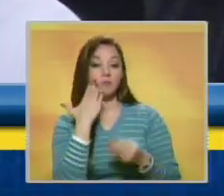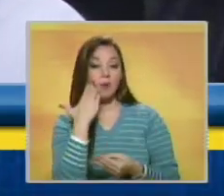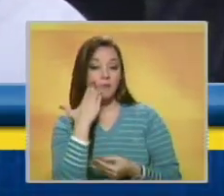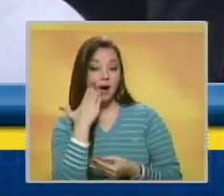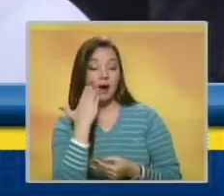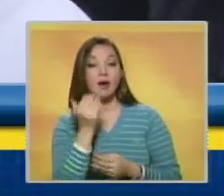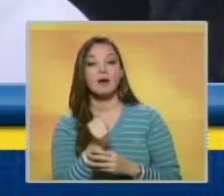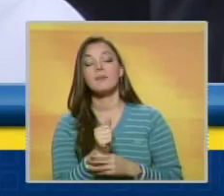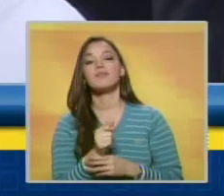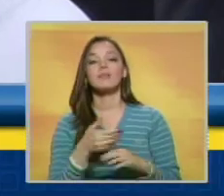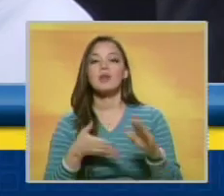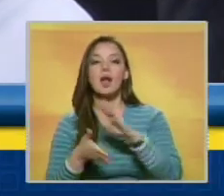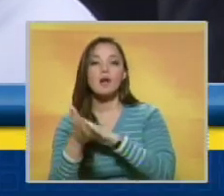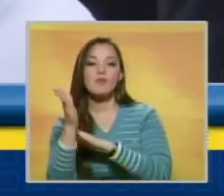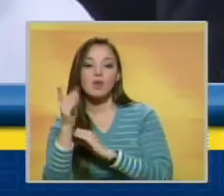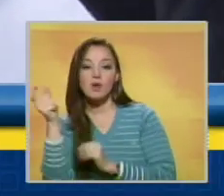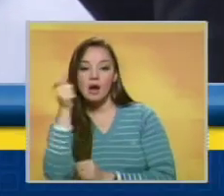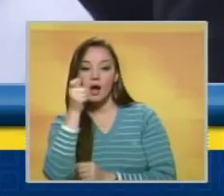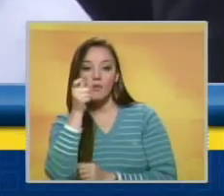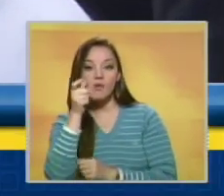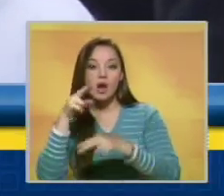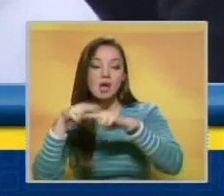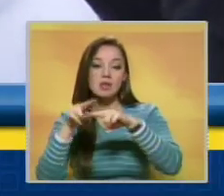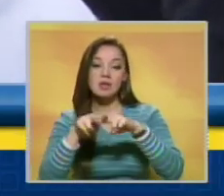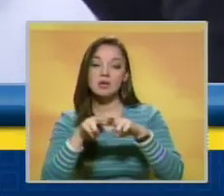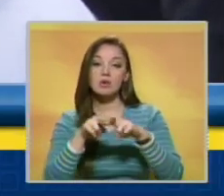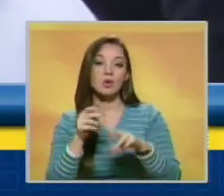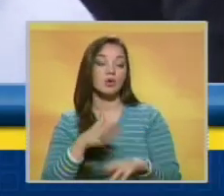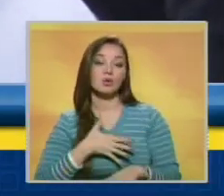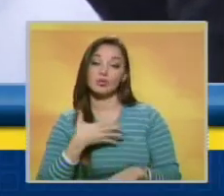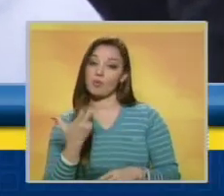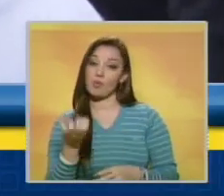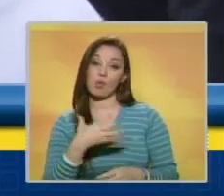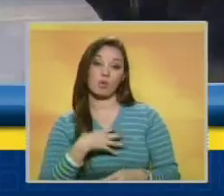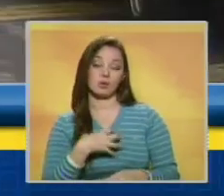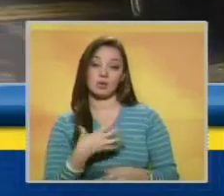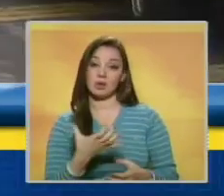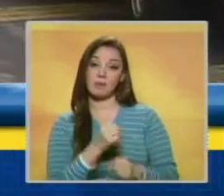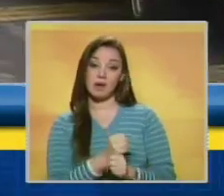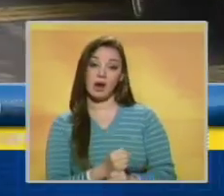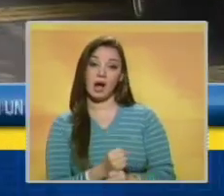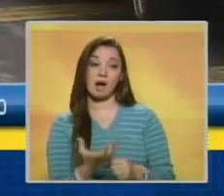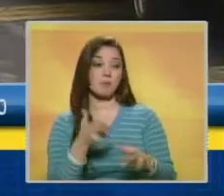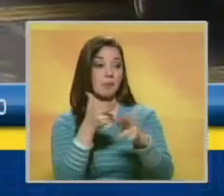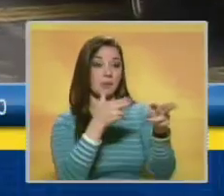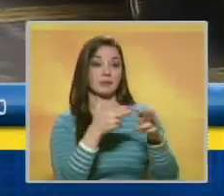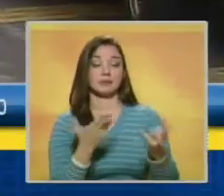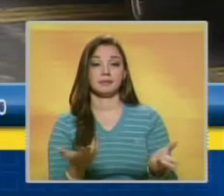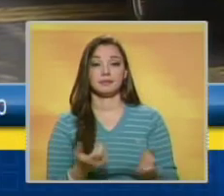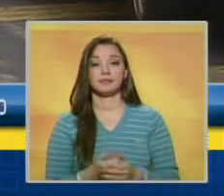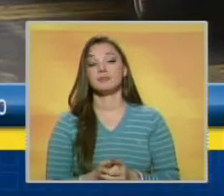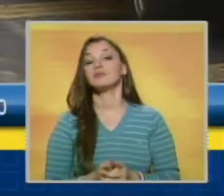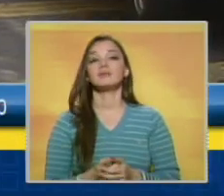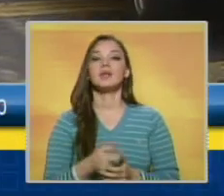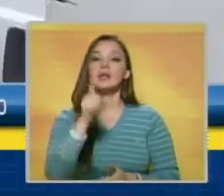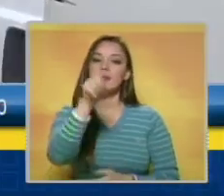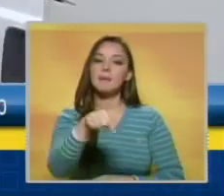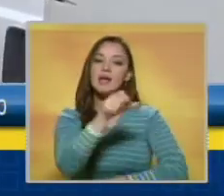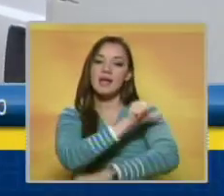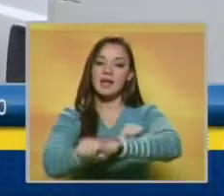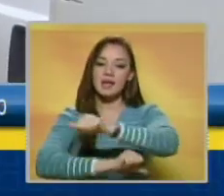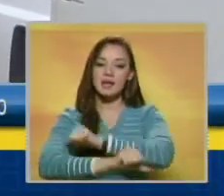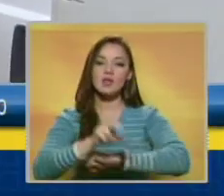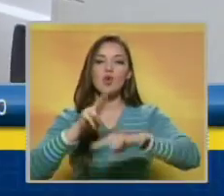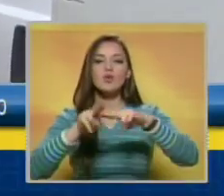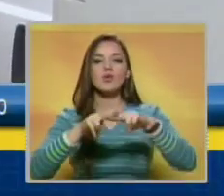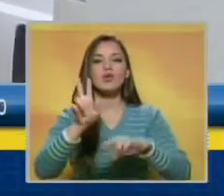representantes fueron a retirar a sus niños porque no podían esperar que pasara todo. En el enfrentamiento resultó herido un niño